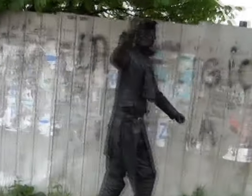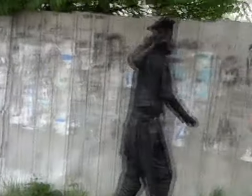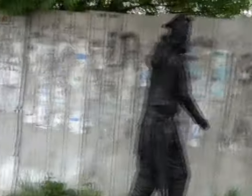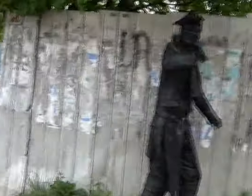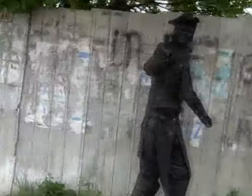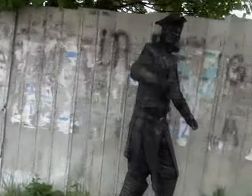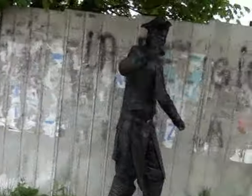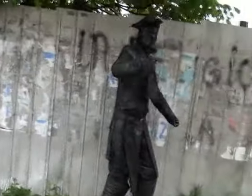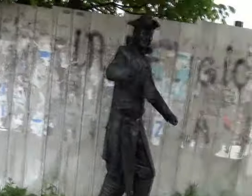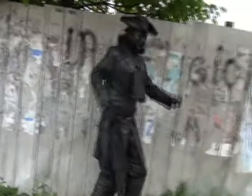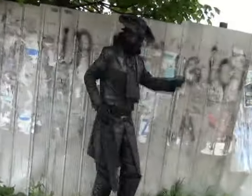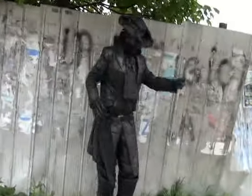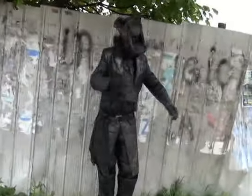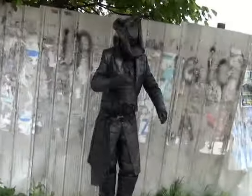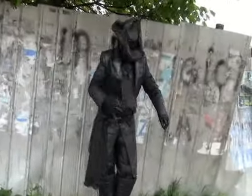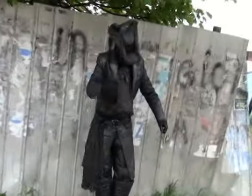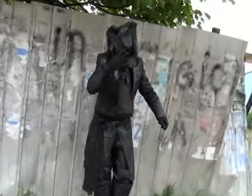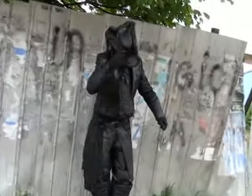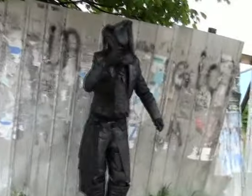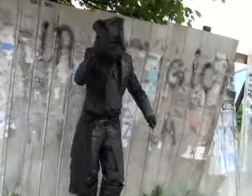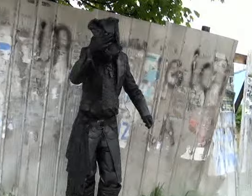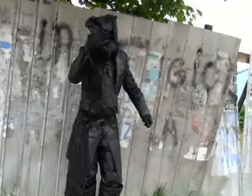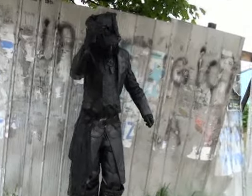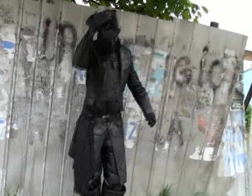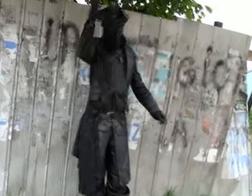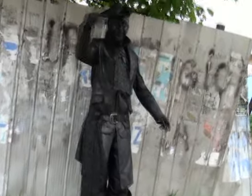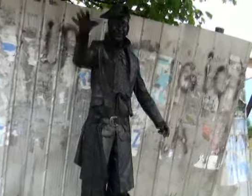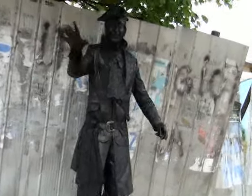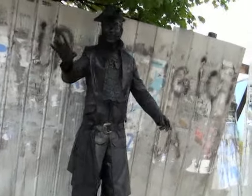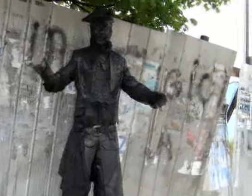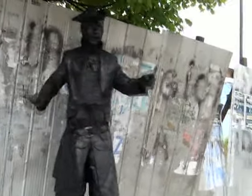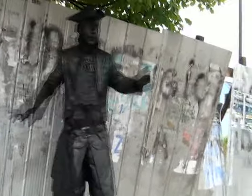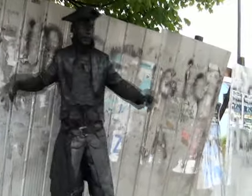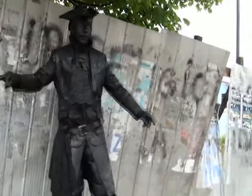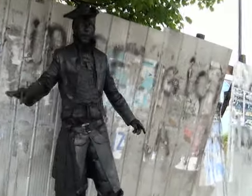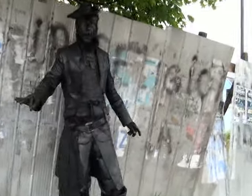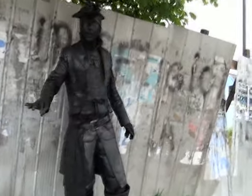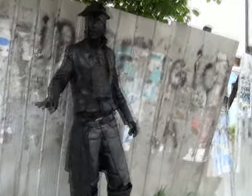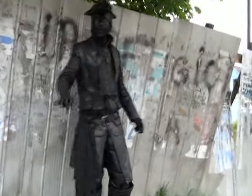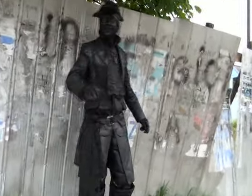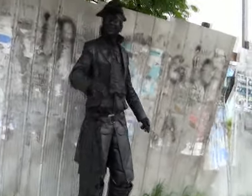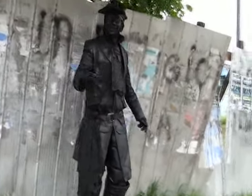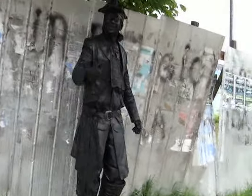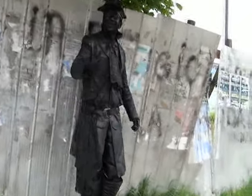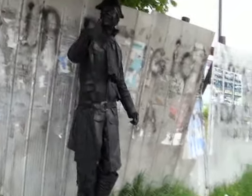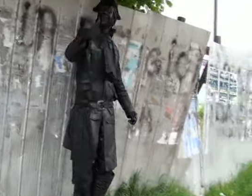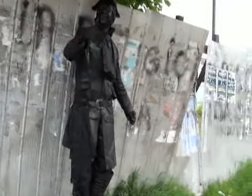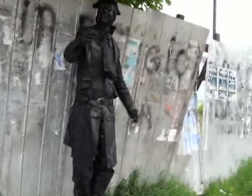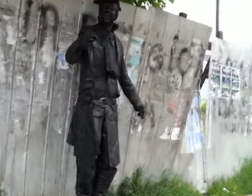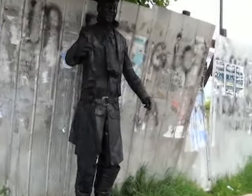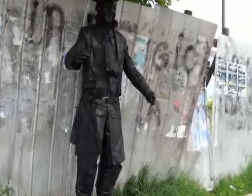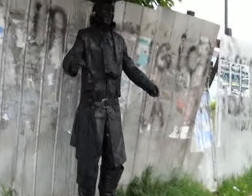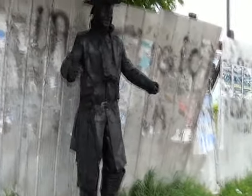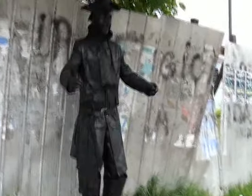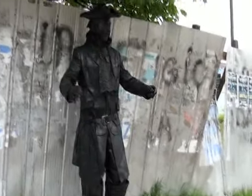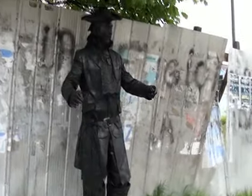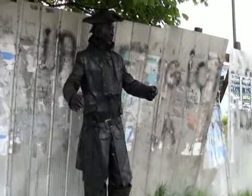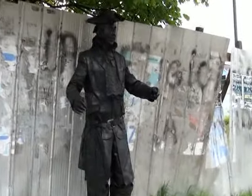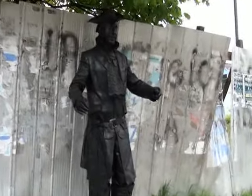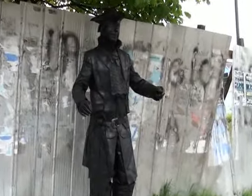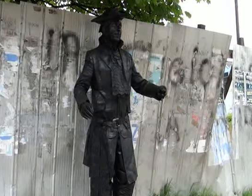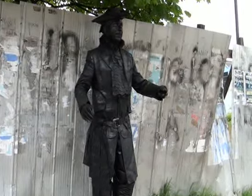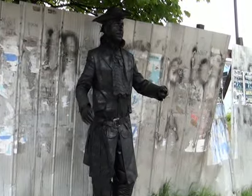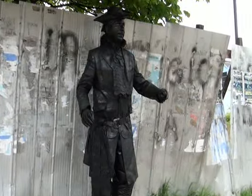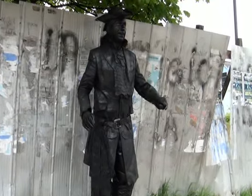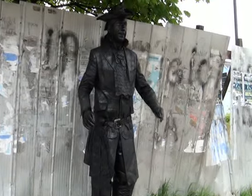Lo que se basa en la actitud del personaje, el representar al personaje. Lo que pasa es que hay muchas personas